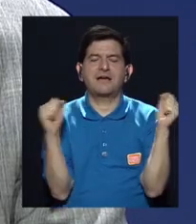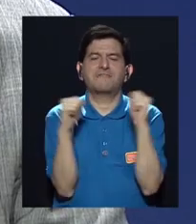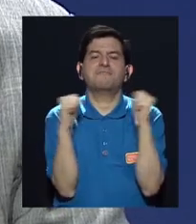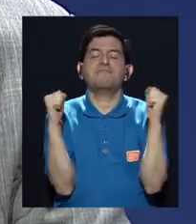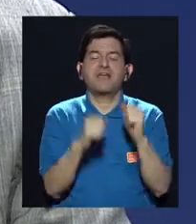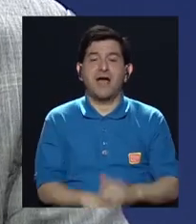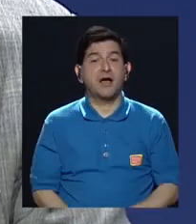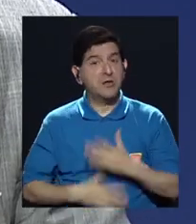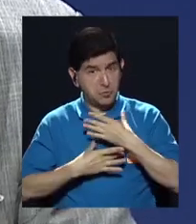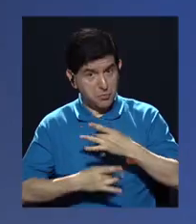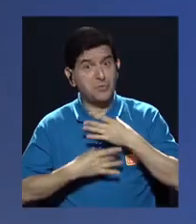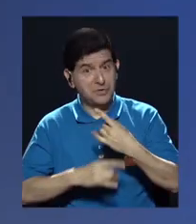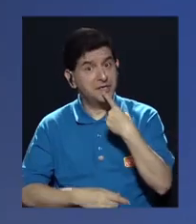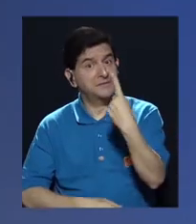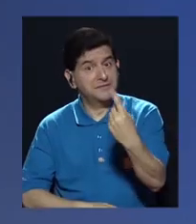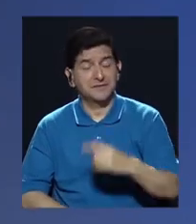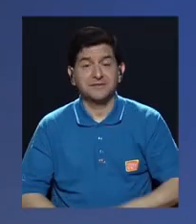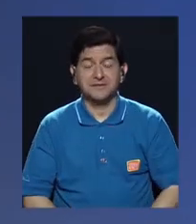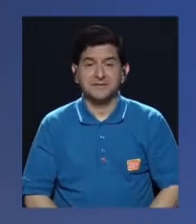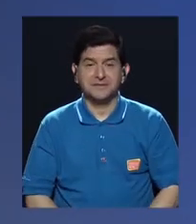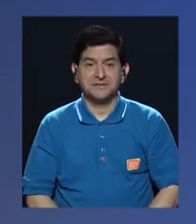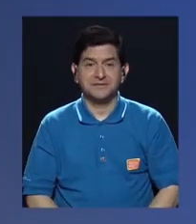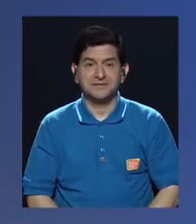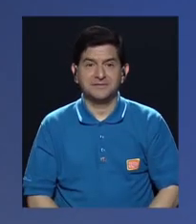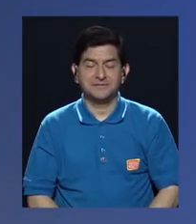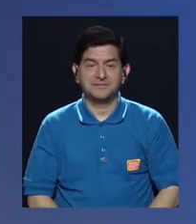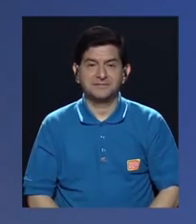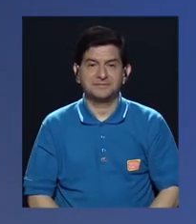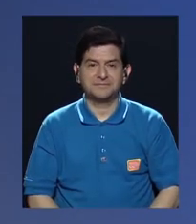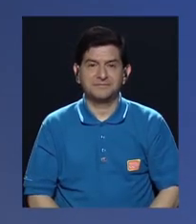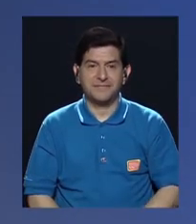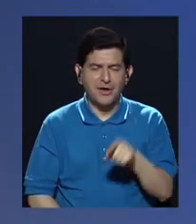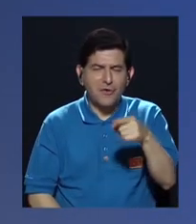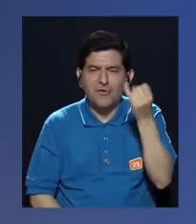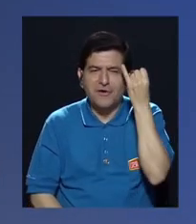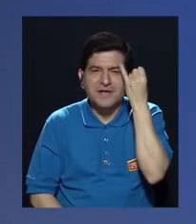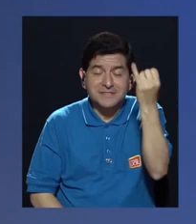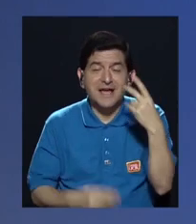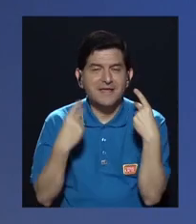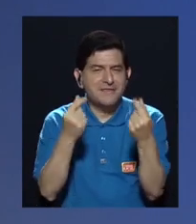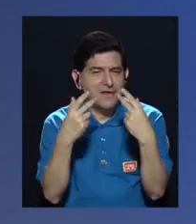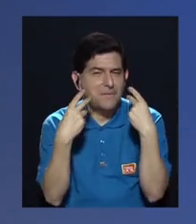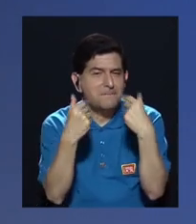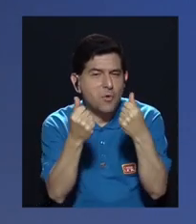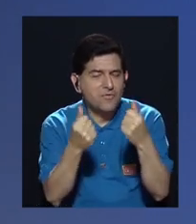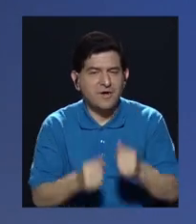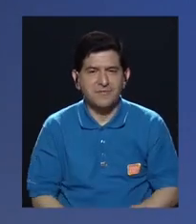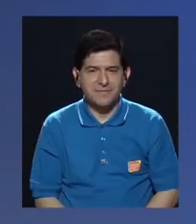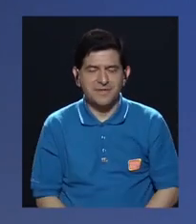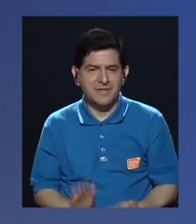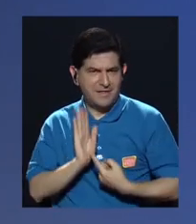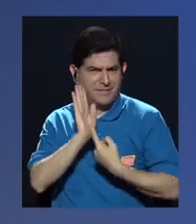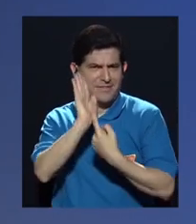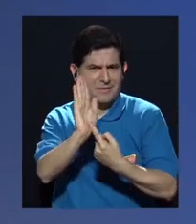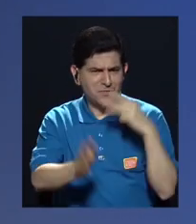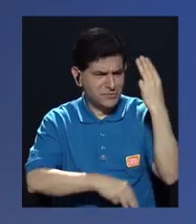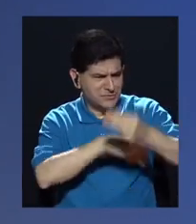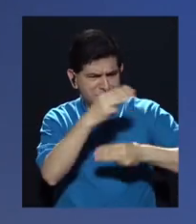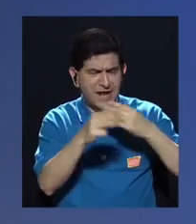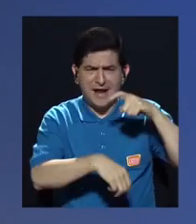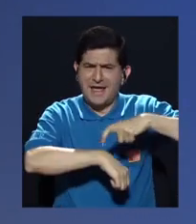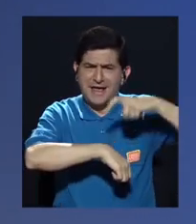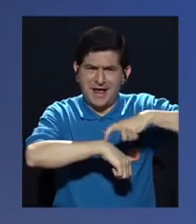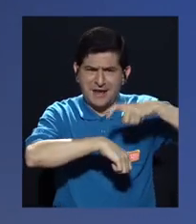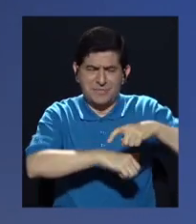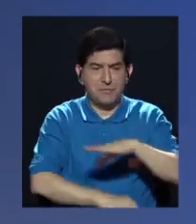Fría. Muy interesante. Pues bueno, con esta ilustración rápida de cómo se manifestaba el mundo